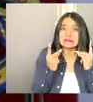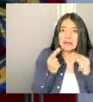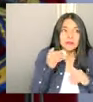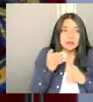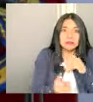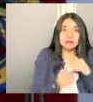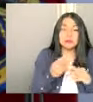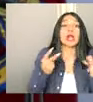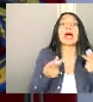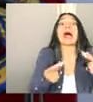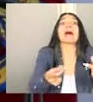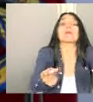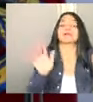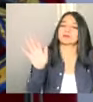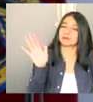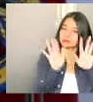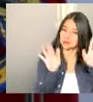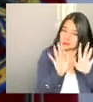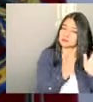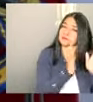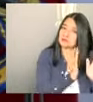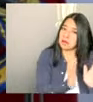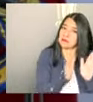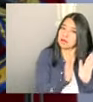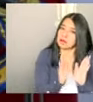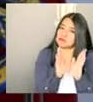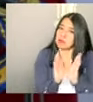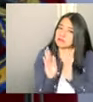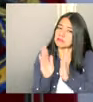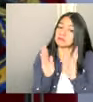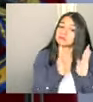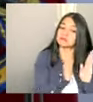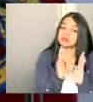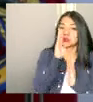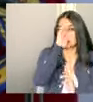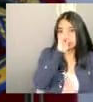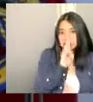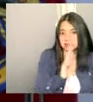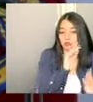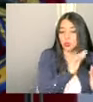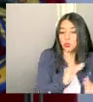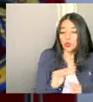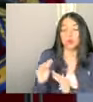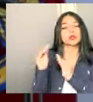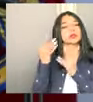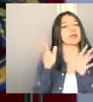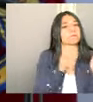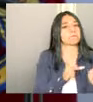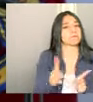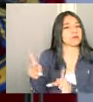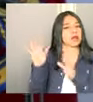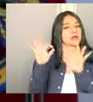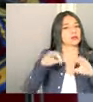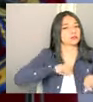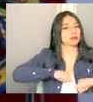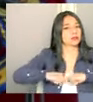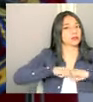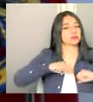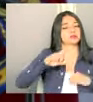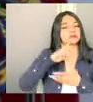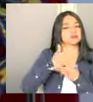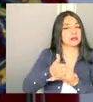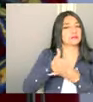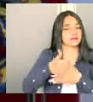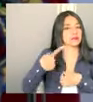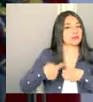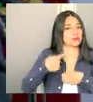sin violentar las pruebas, sin violentar los pasos previos, lo importante es que el metro esté ya operativo, funcionando comercialmente para beneficio de la